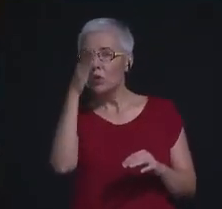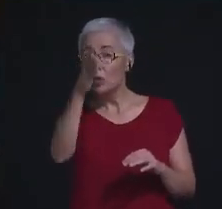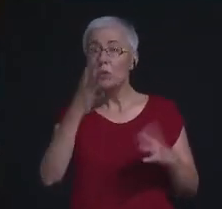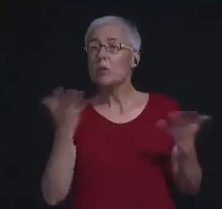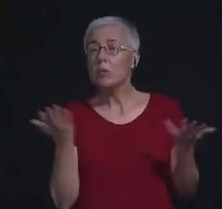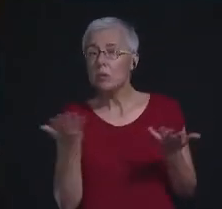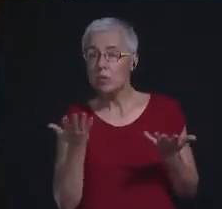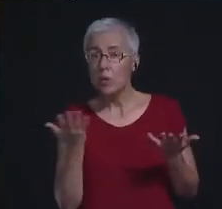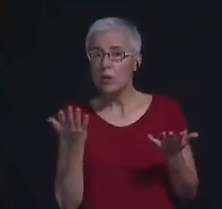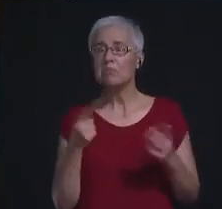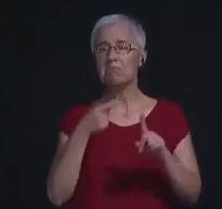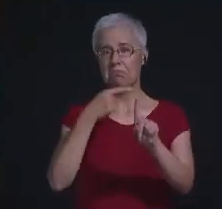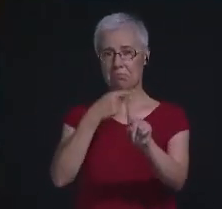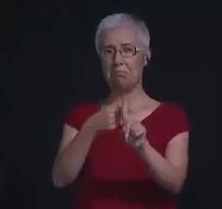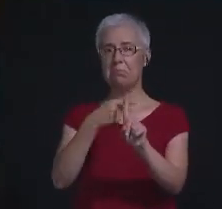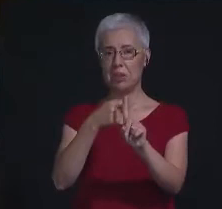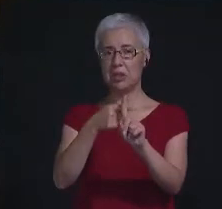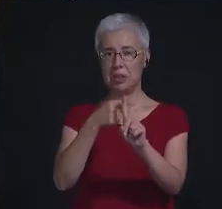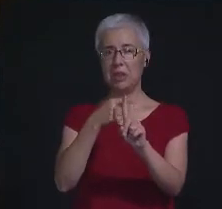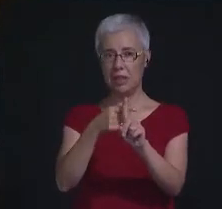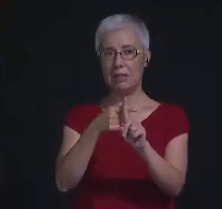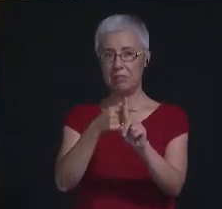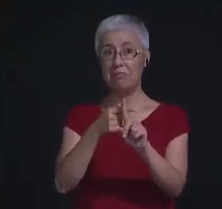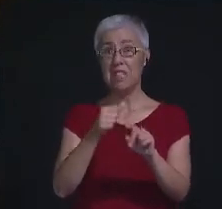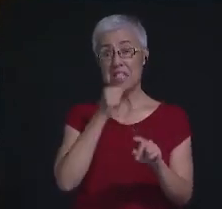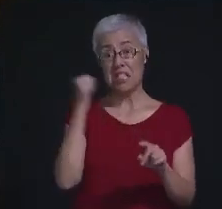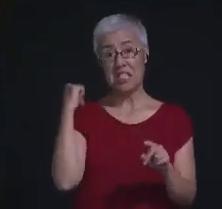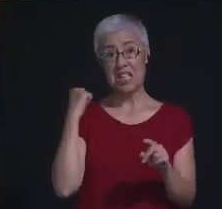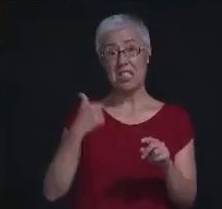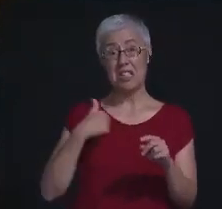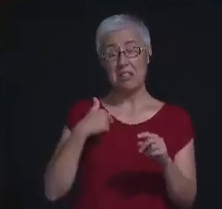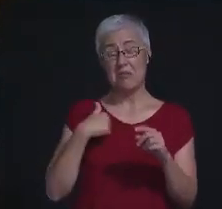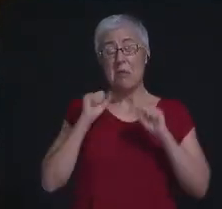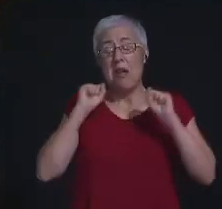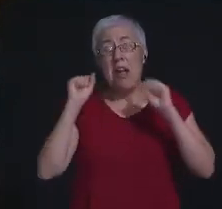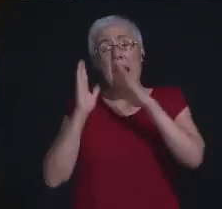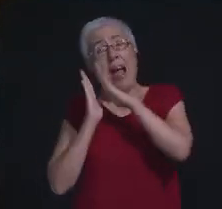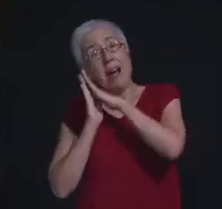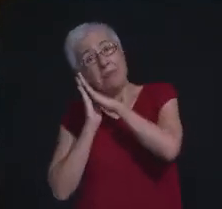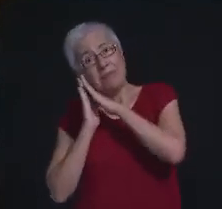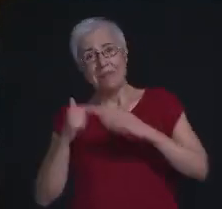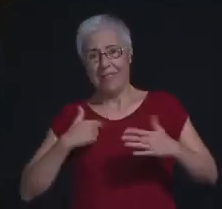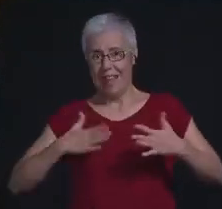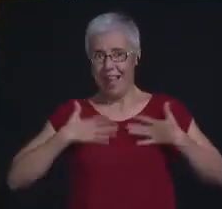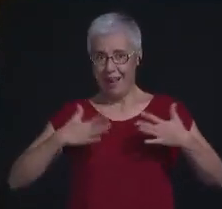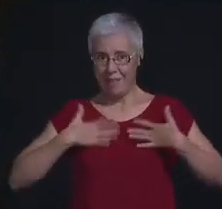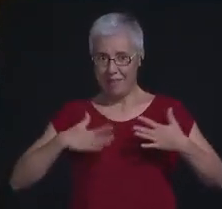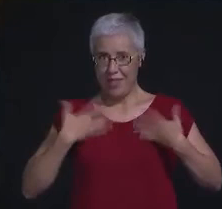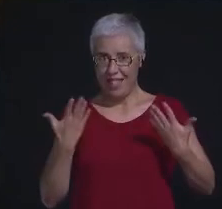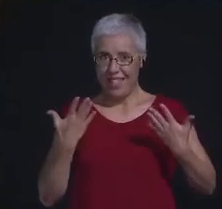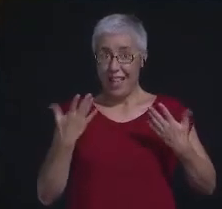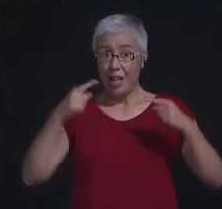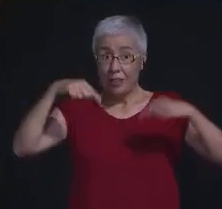él era optimista, ¿eh? Y por tanto nos fuimos a dormir bastante contentos, ¿no? Y hoy nos espera toda